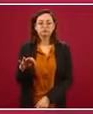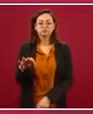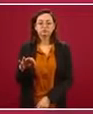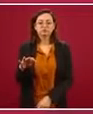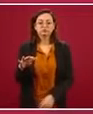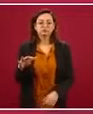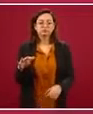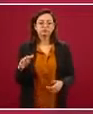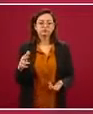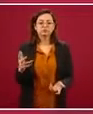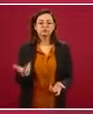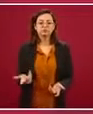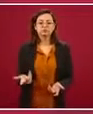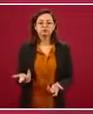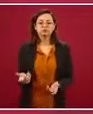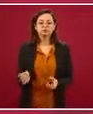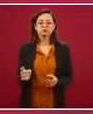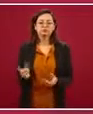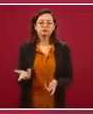situación